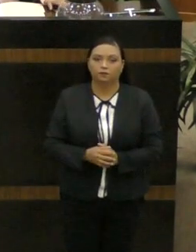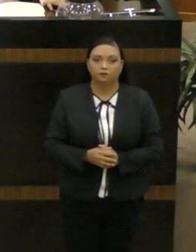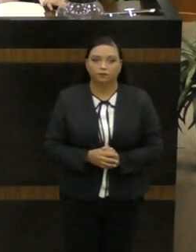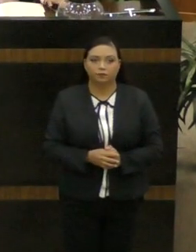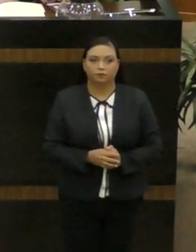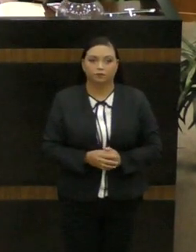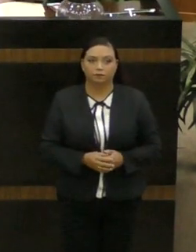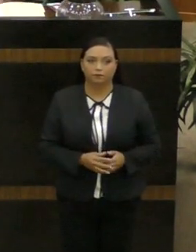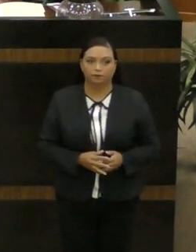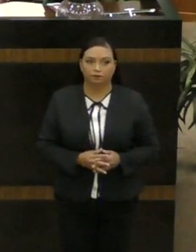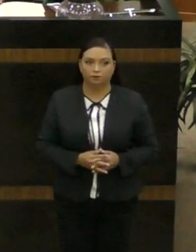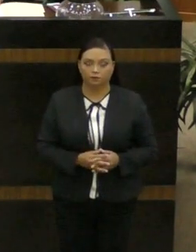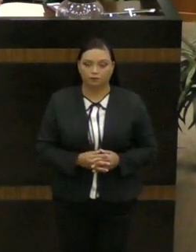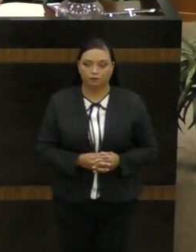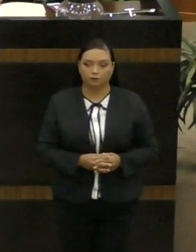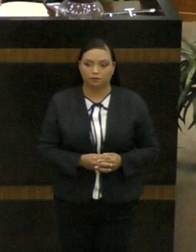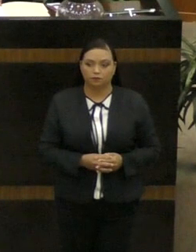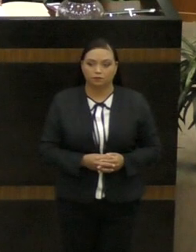Integrantes del pleno,